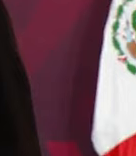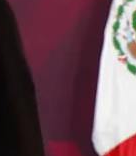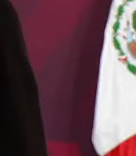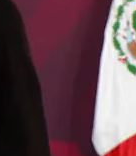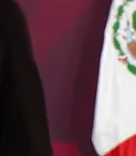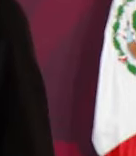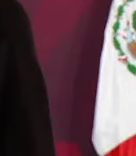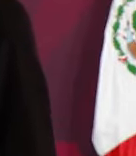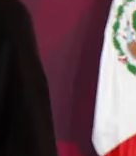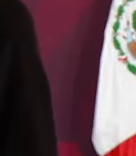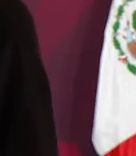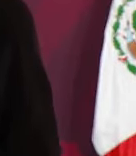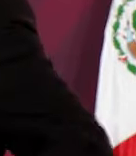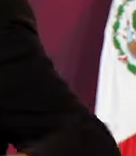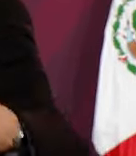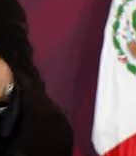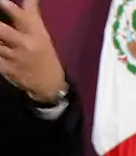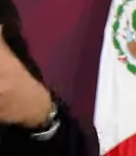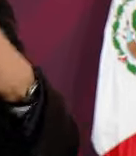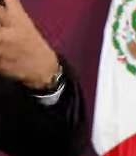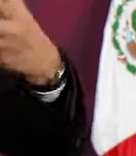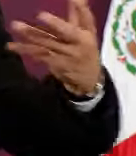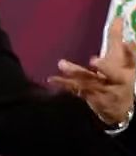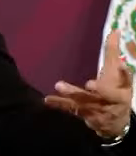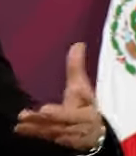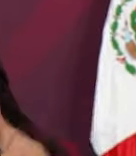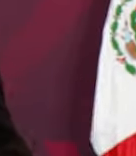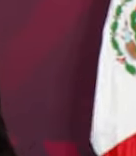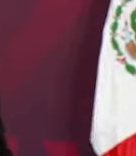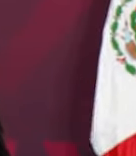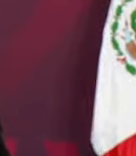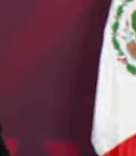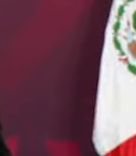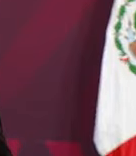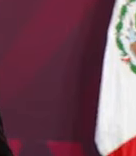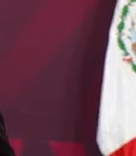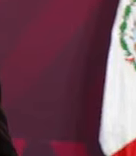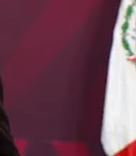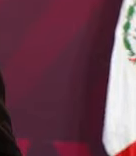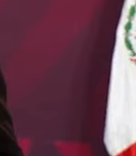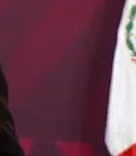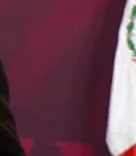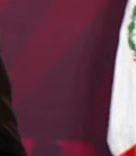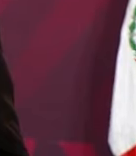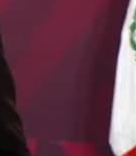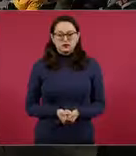informarnos. Tenemos más opciones, más alternativas.